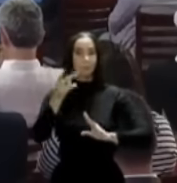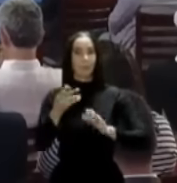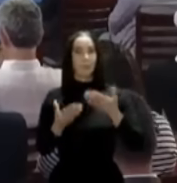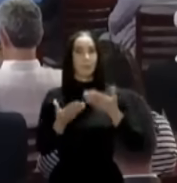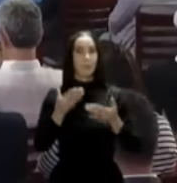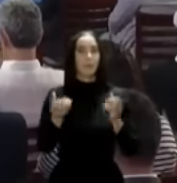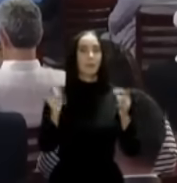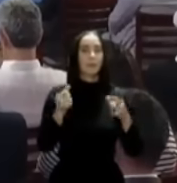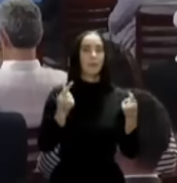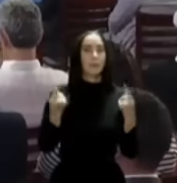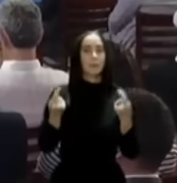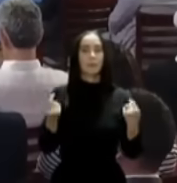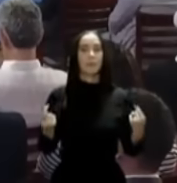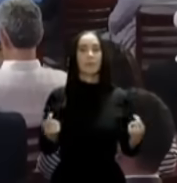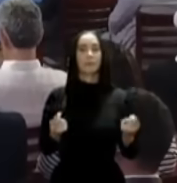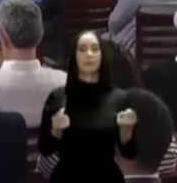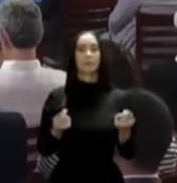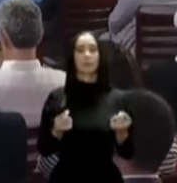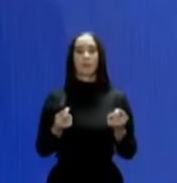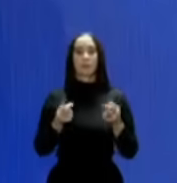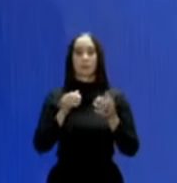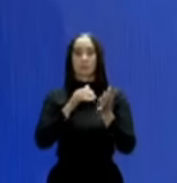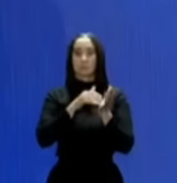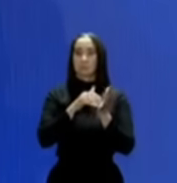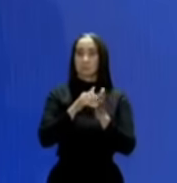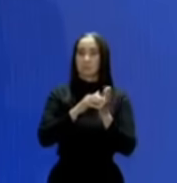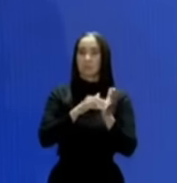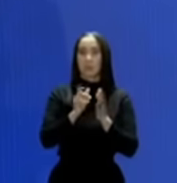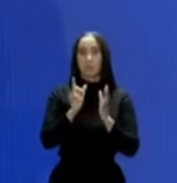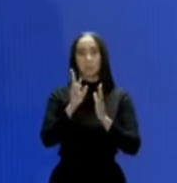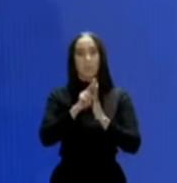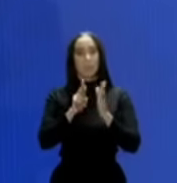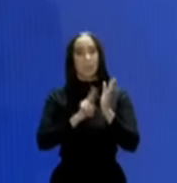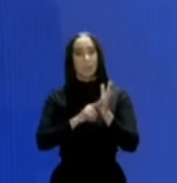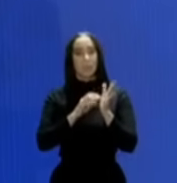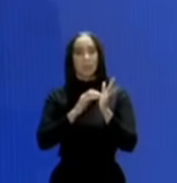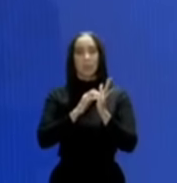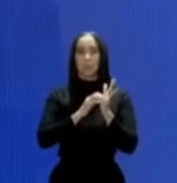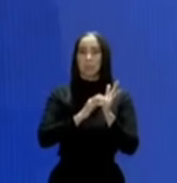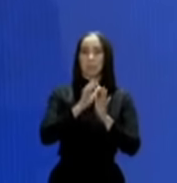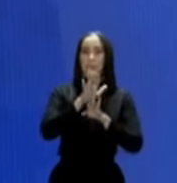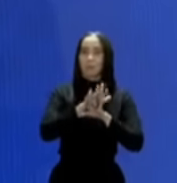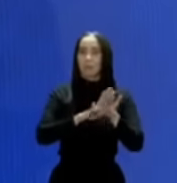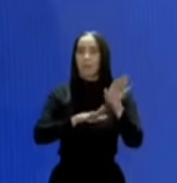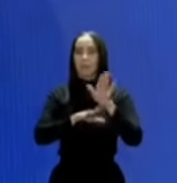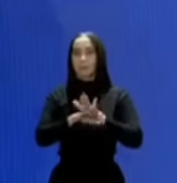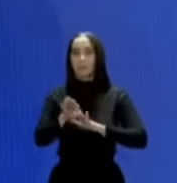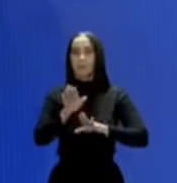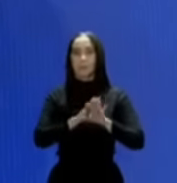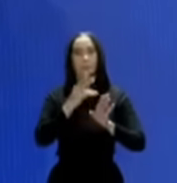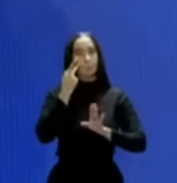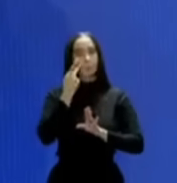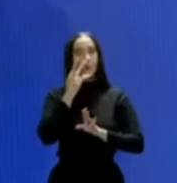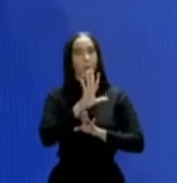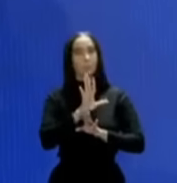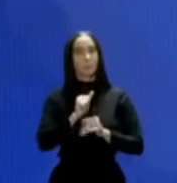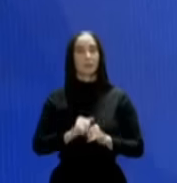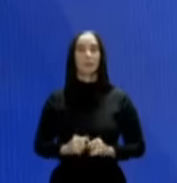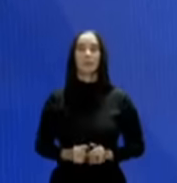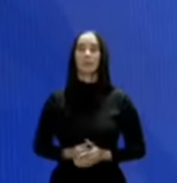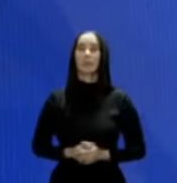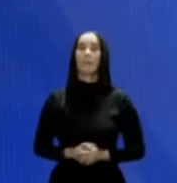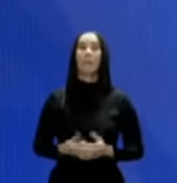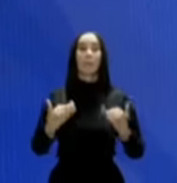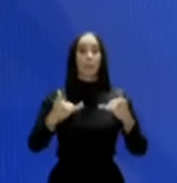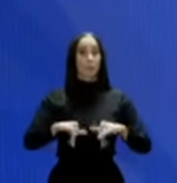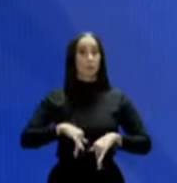posibilidad de flexibilizar alguna de las medidas en ese sentido. Ahora,